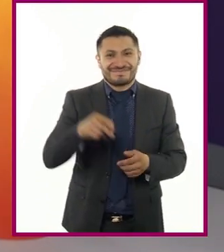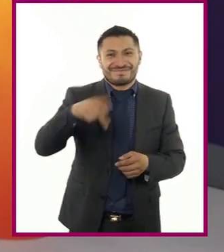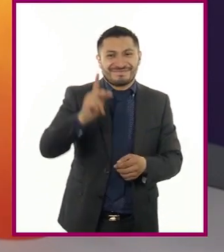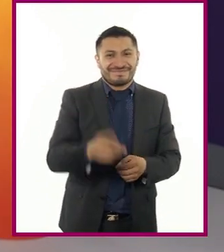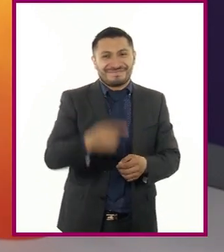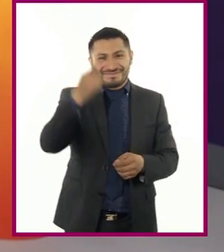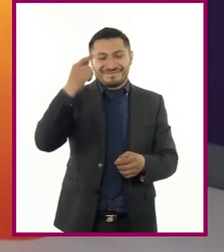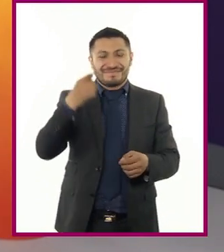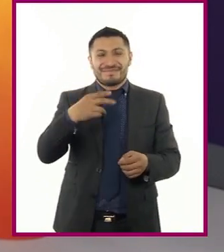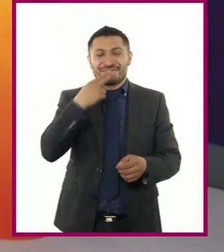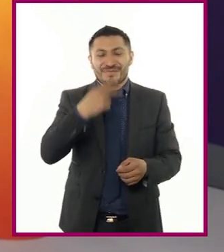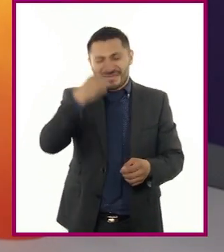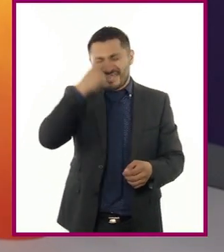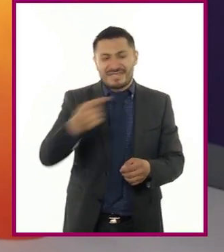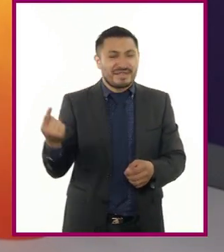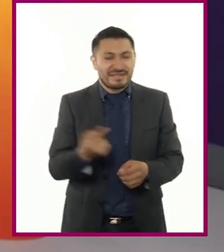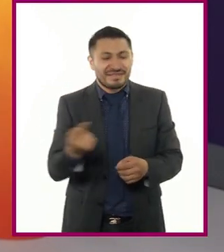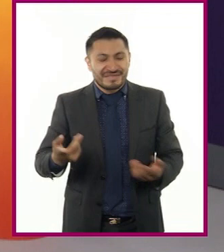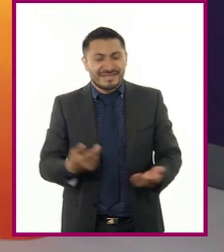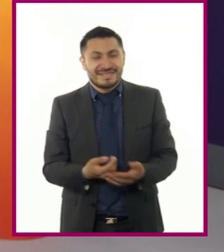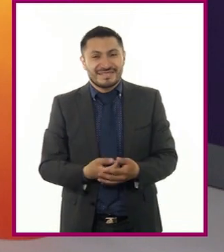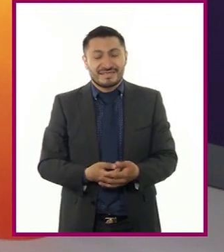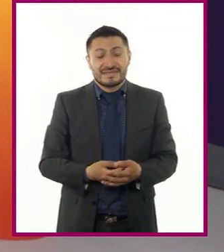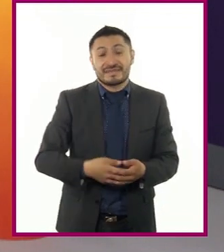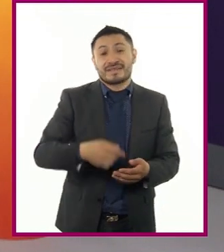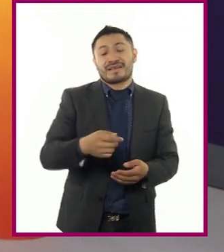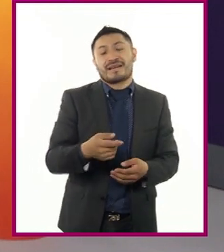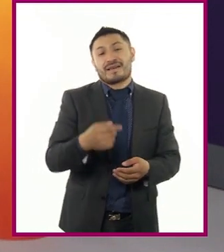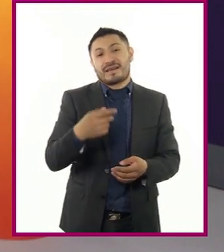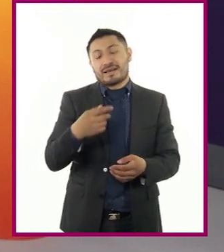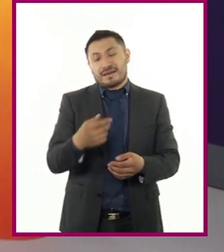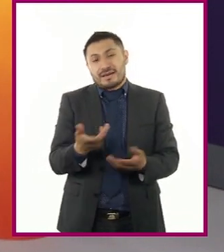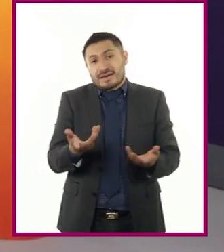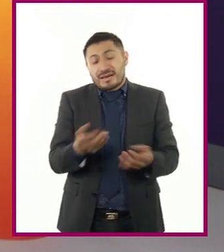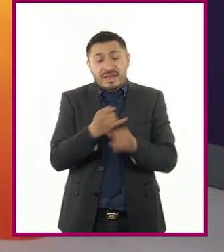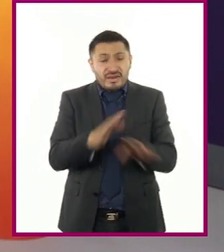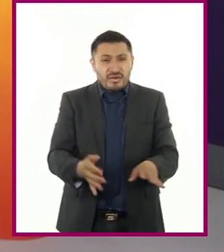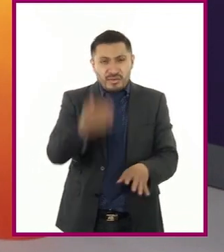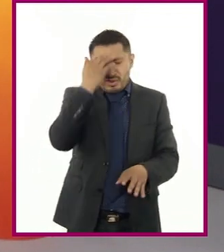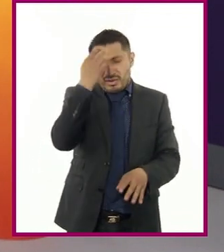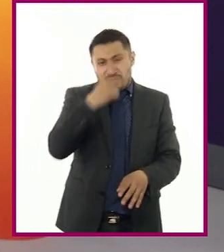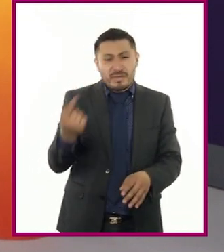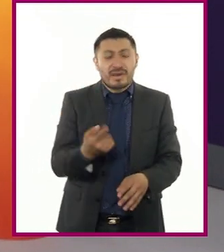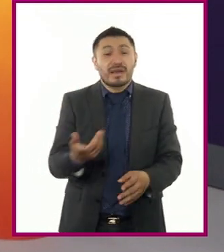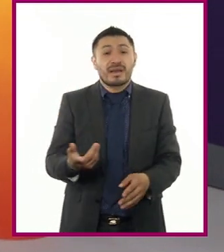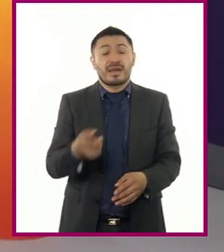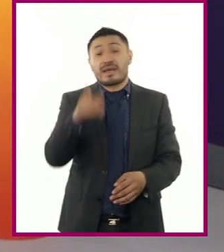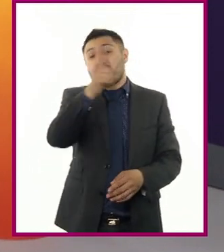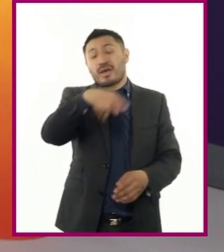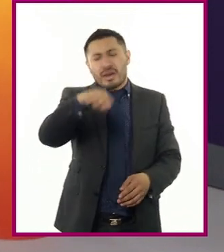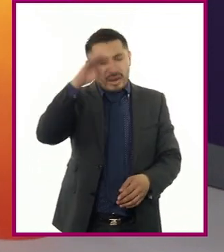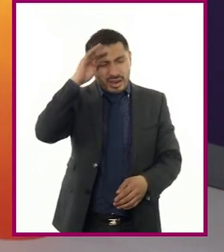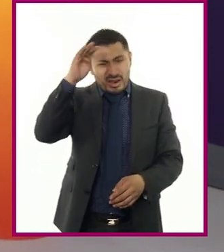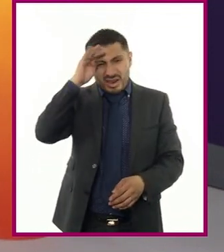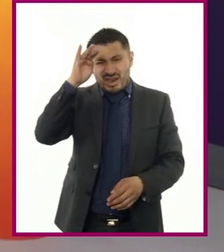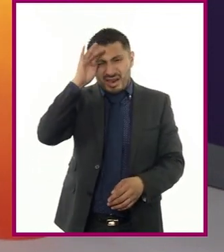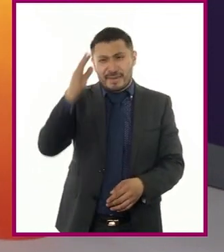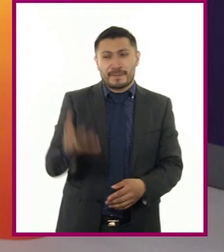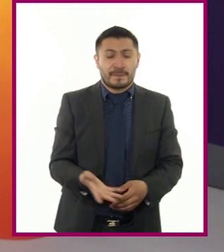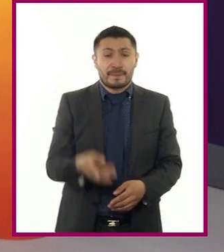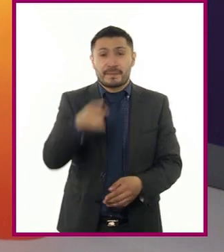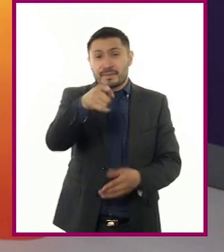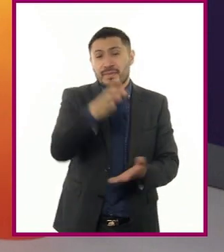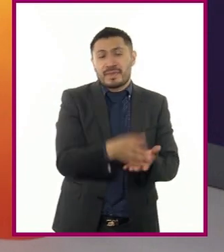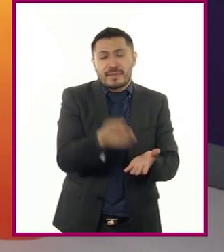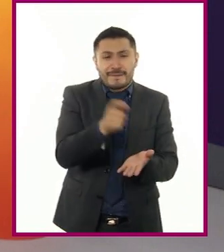qué es útil saber la frecuencia de las vibraciones de una cuerda según su longitud? Allá en casa, piénsenlo un momento y escriban